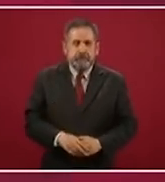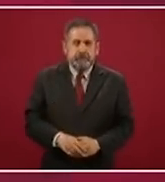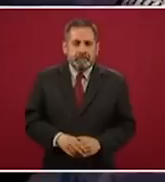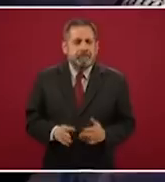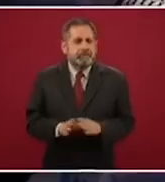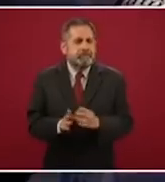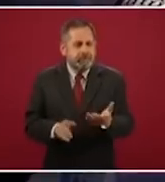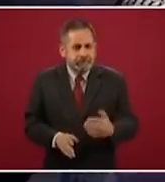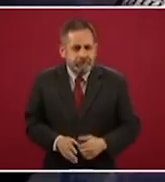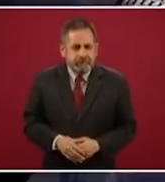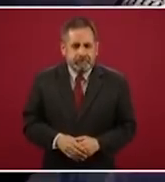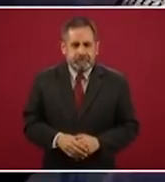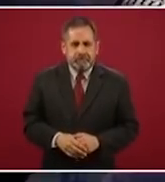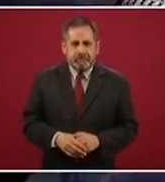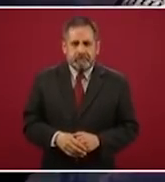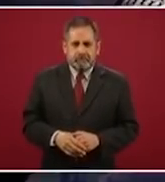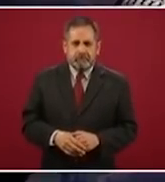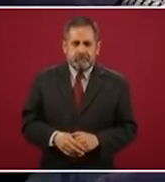¿Cómo es eso?